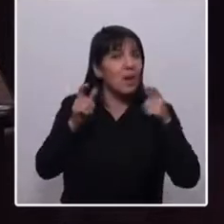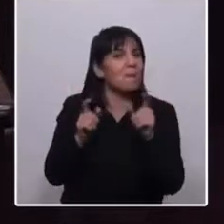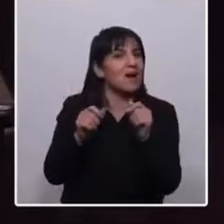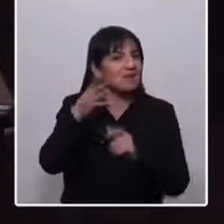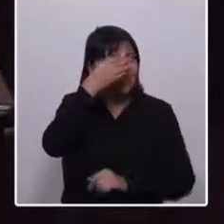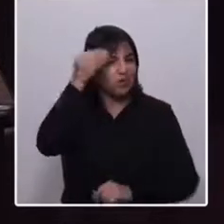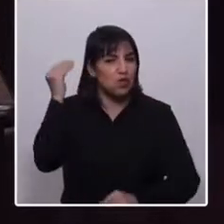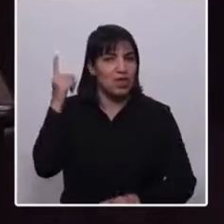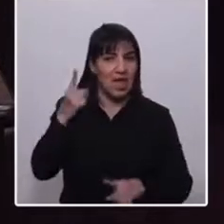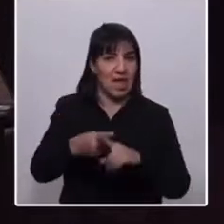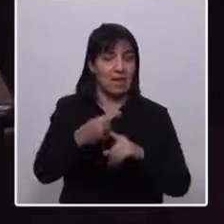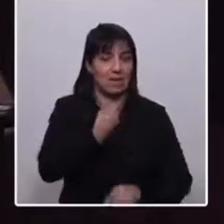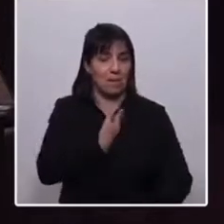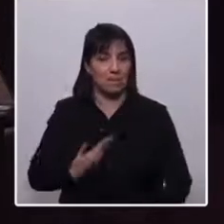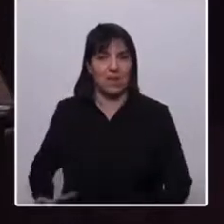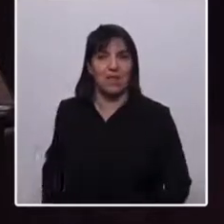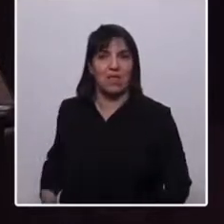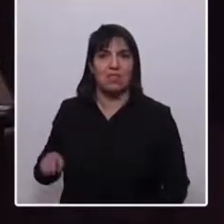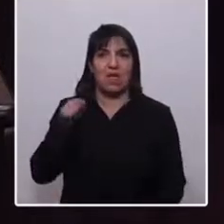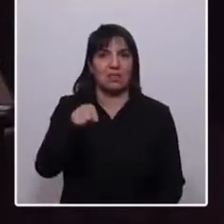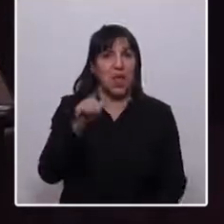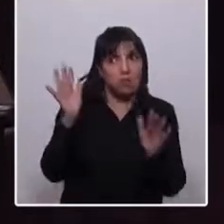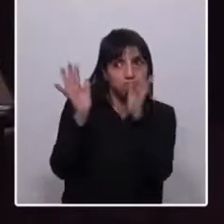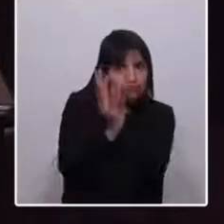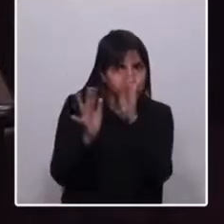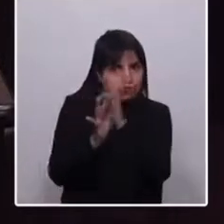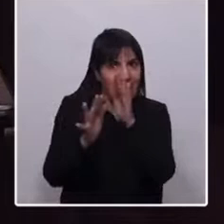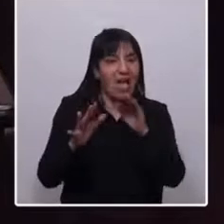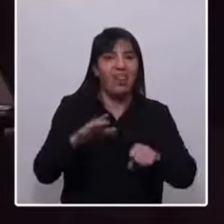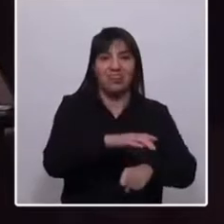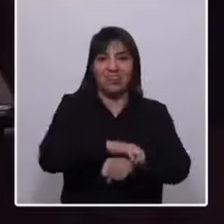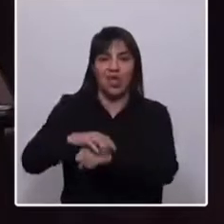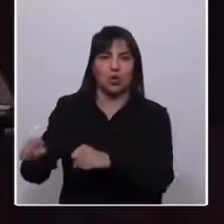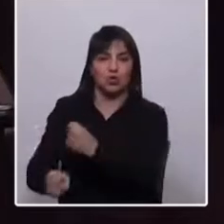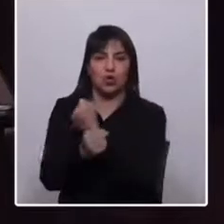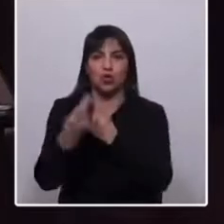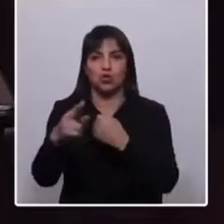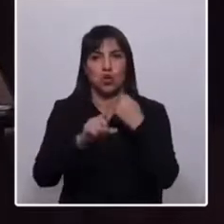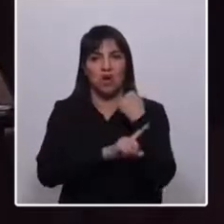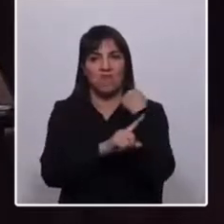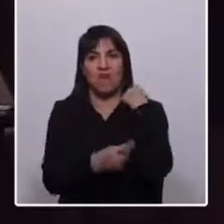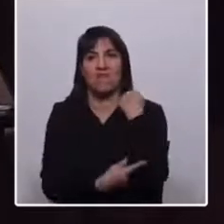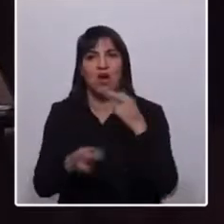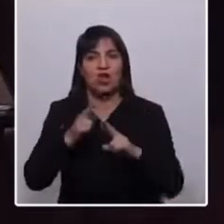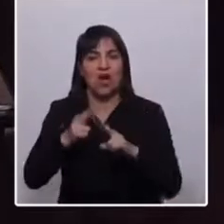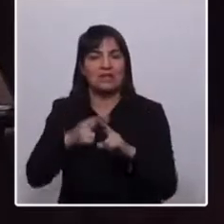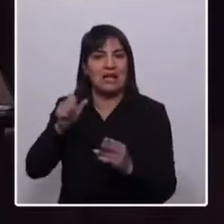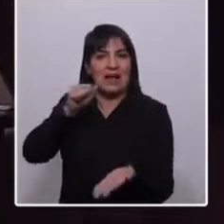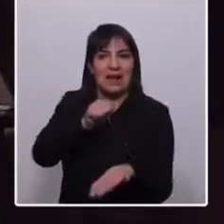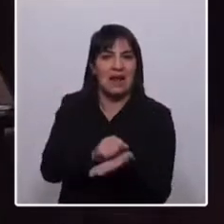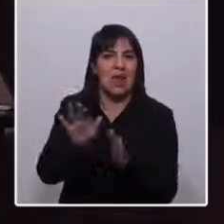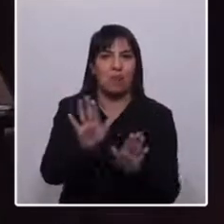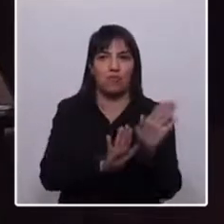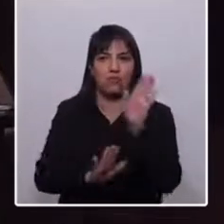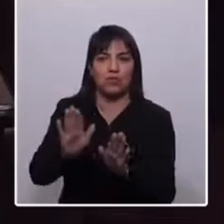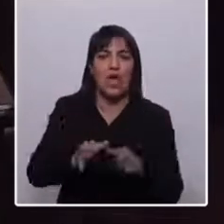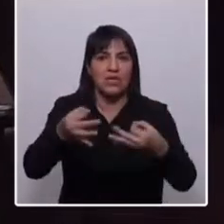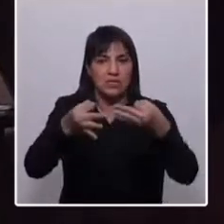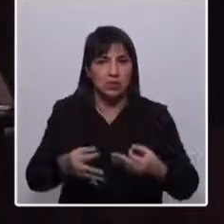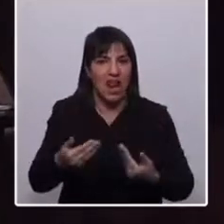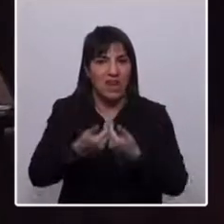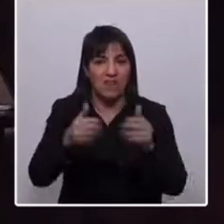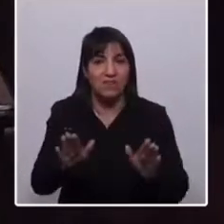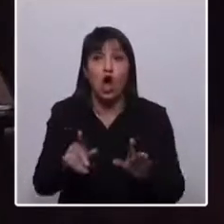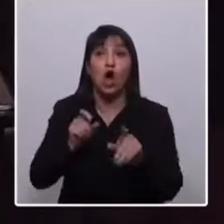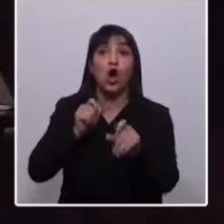expresidente eludió durante 24 días su detención, tiempo que demoraron sus abogados en tramitar un recurso de amparo para garantizar su libertad, o cuando defendía